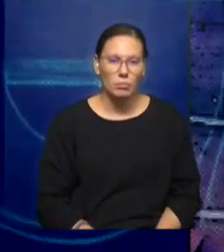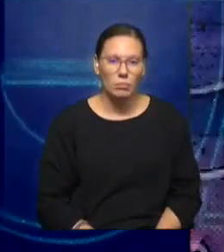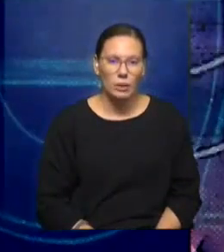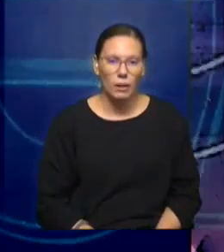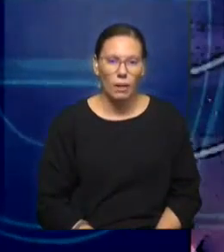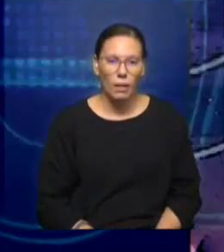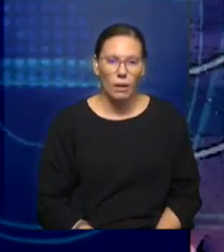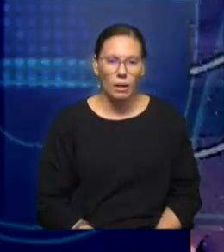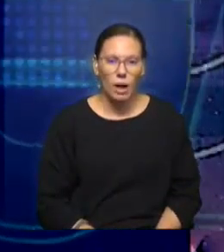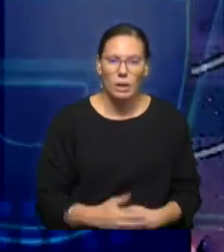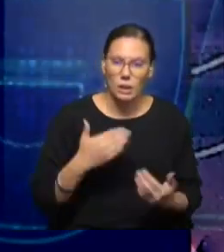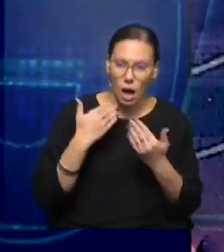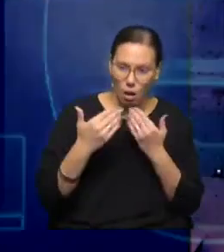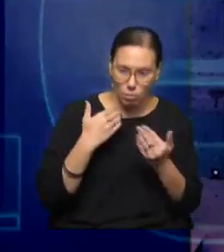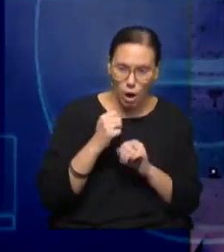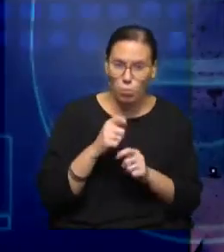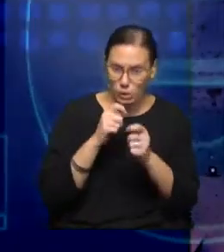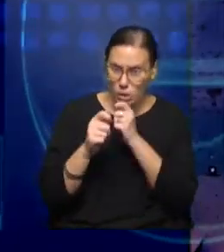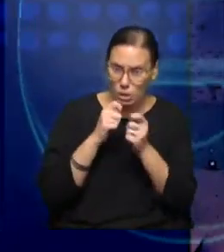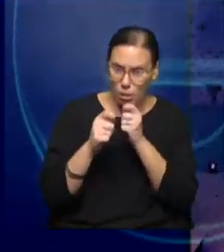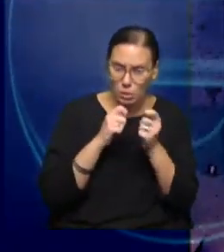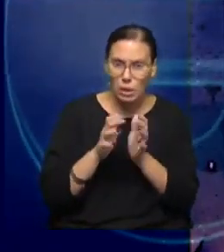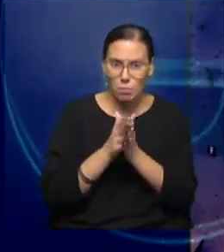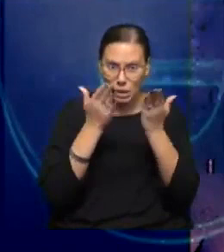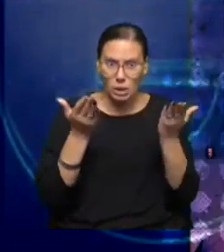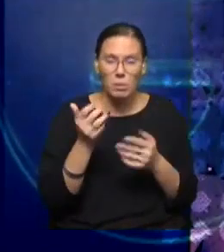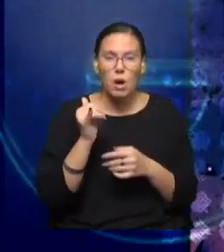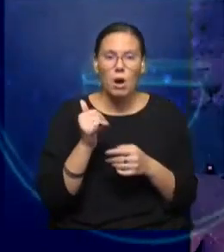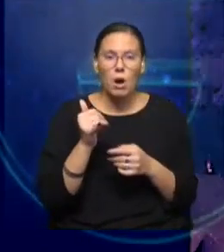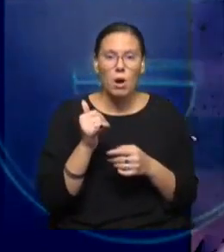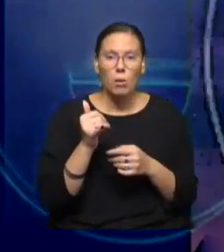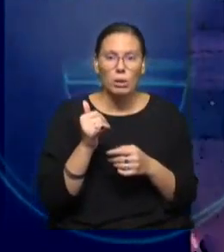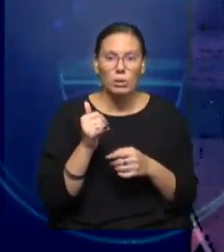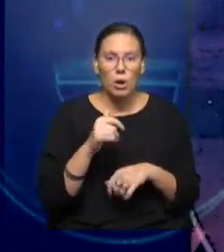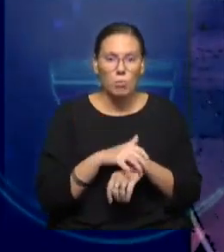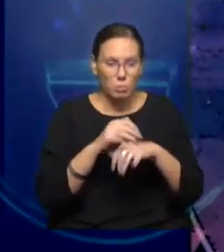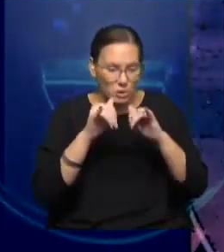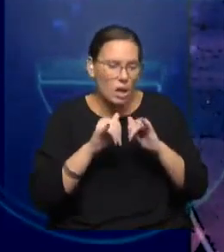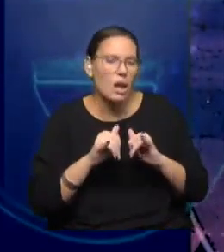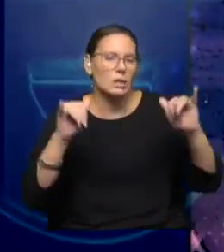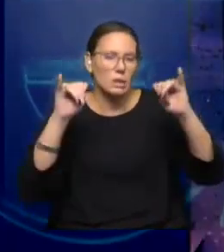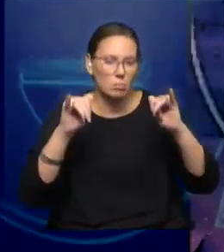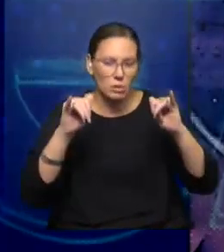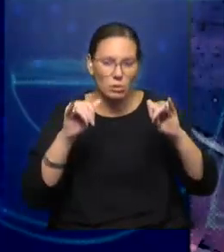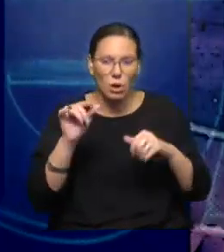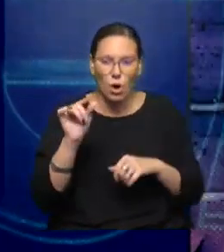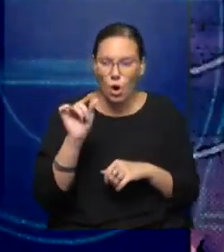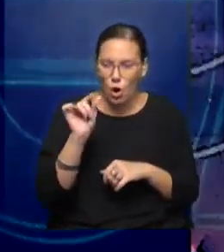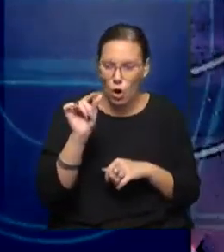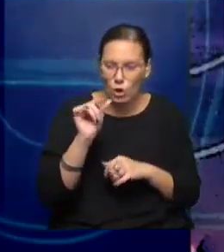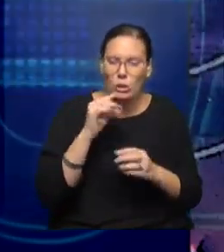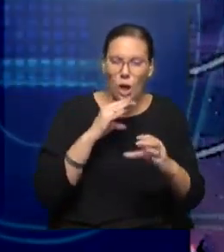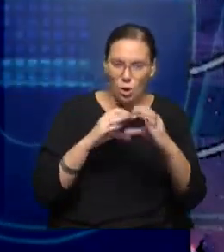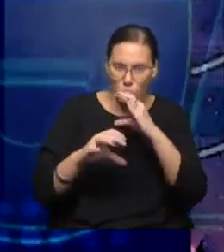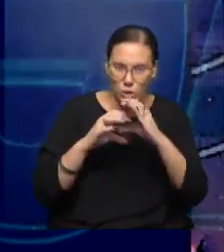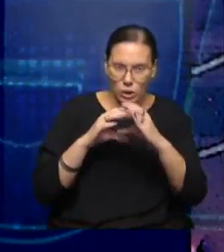lo has hablado con él lo has podido entrevistar para el libro Sí cuando yo estaba en la etapa digamos de lanzamiento de la publicación tuve una muy breve comunicación